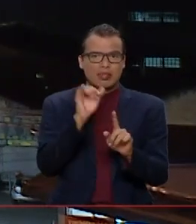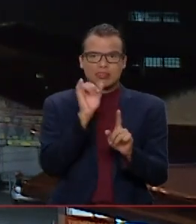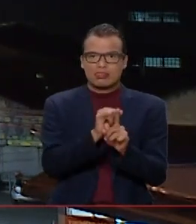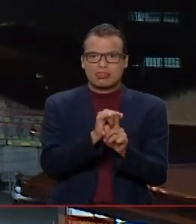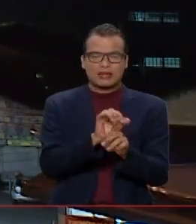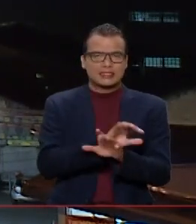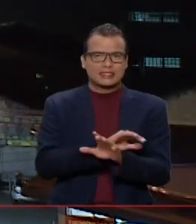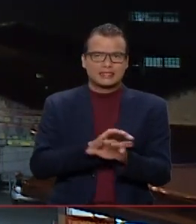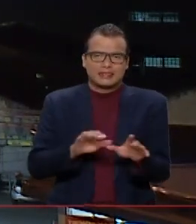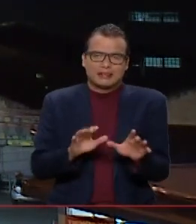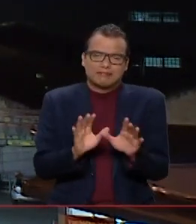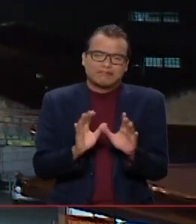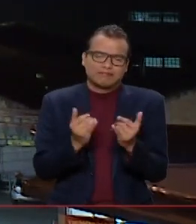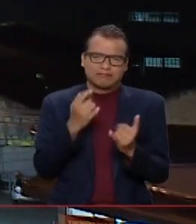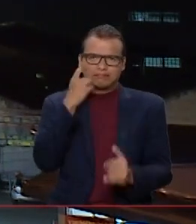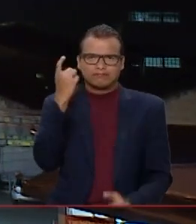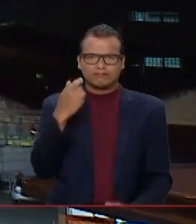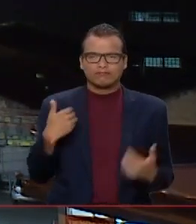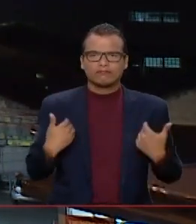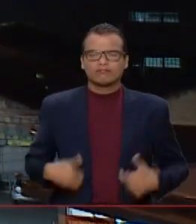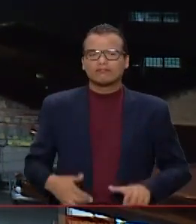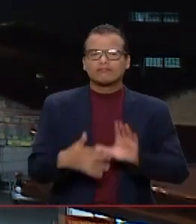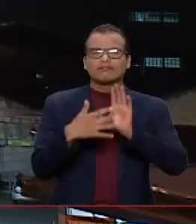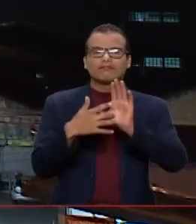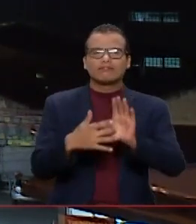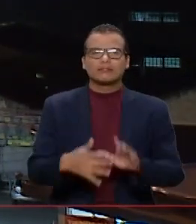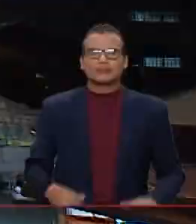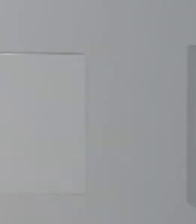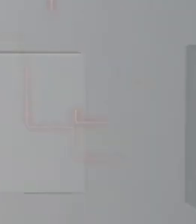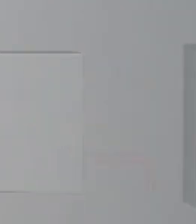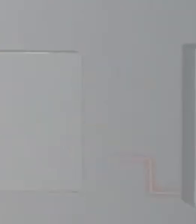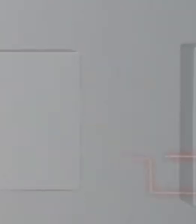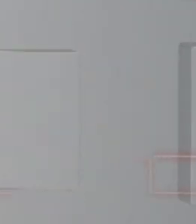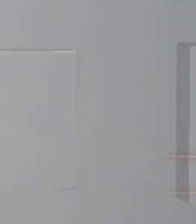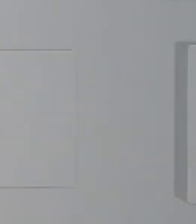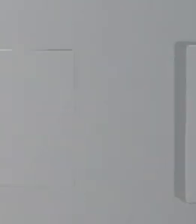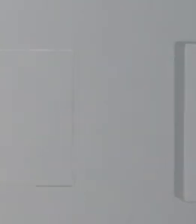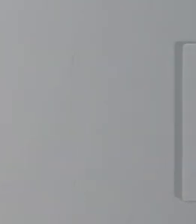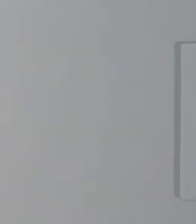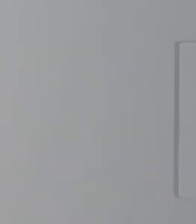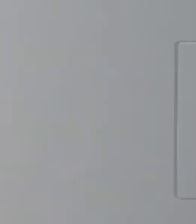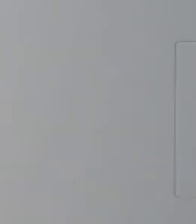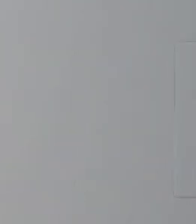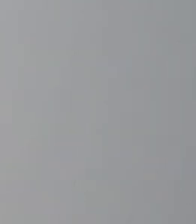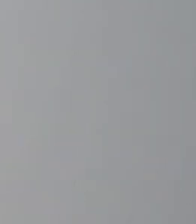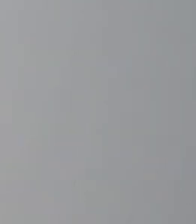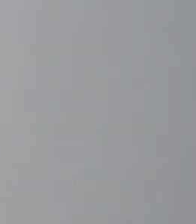abandonado. Desde el sur de Cali, Camilo Olaya, Telepacífico Noticias.